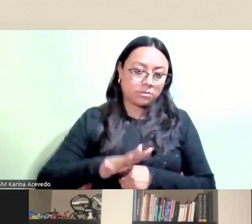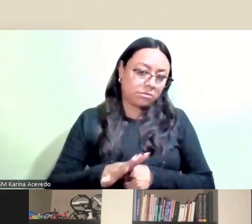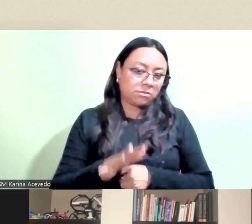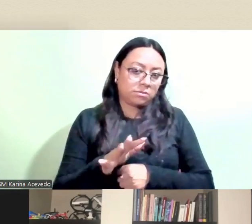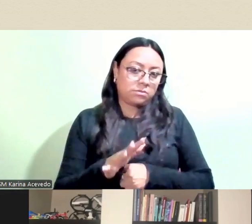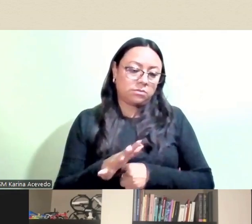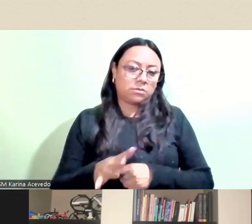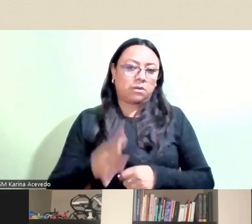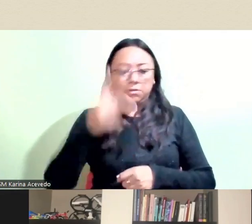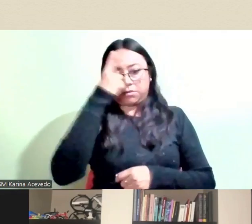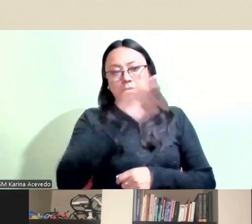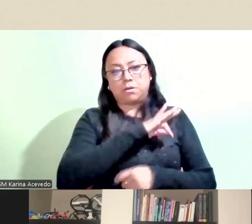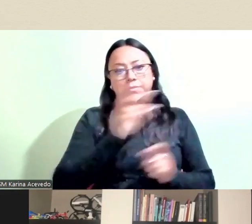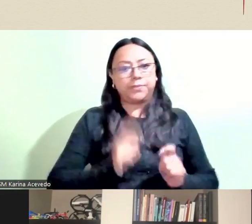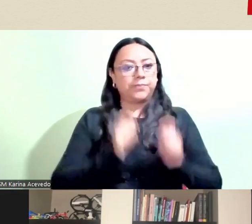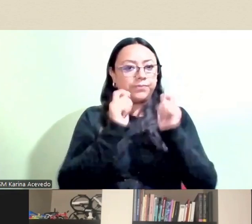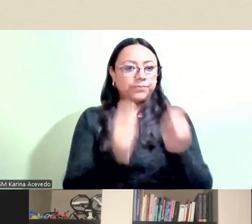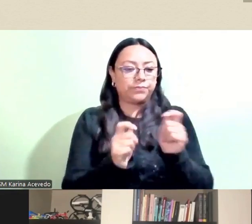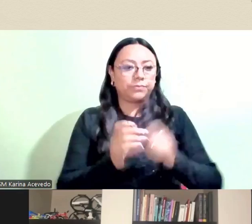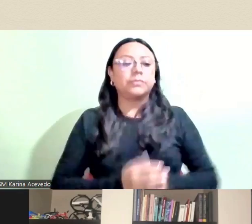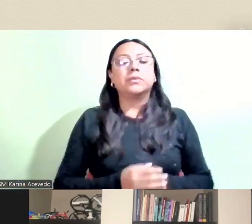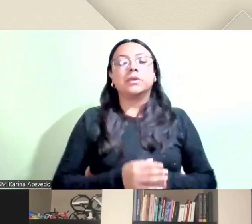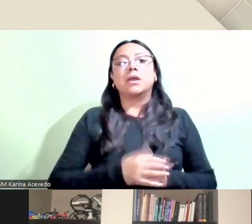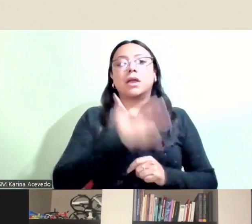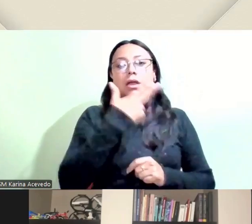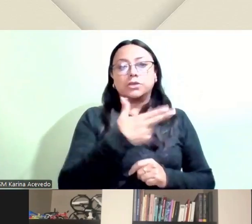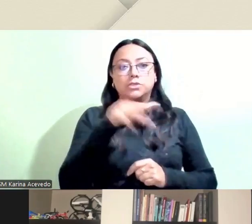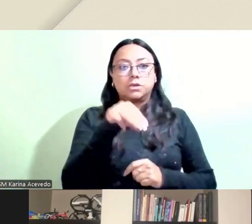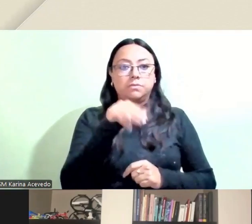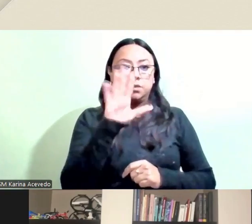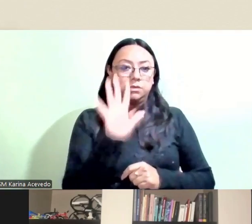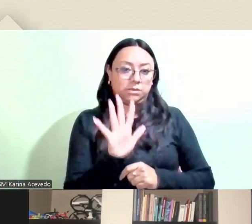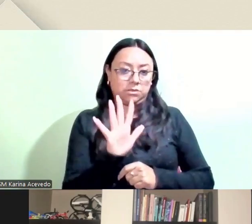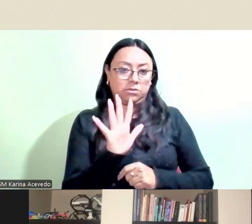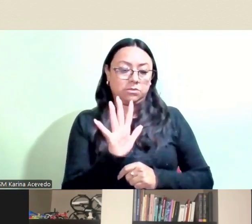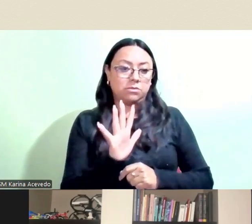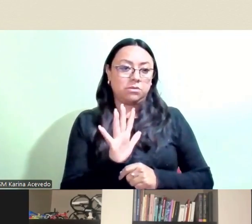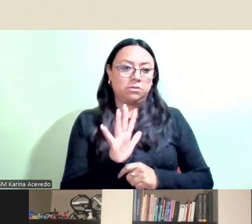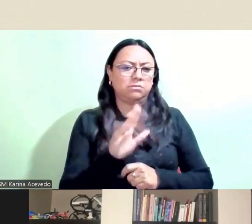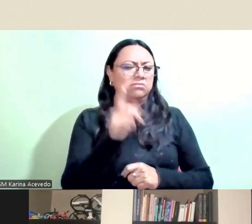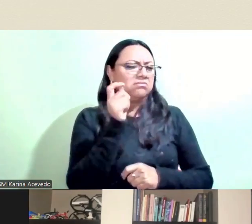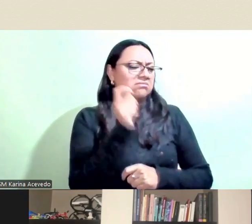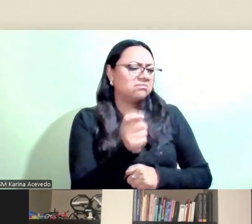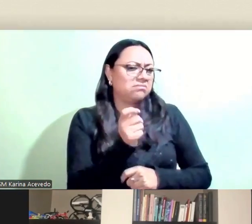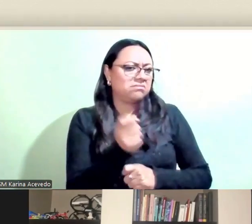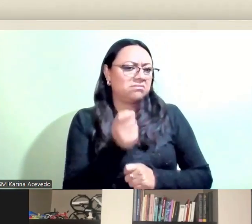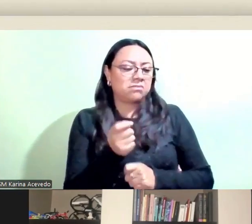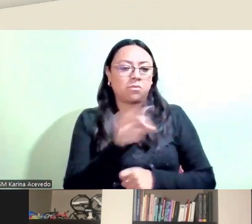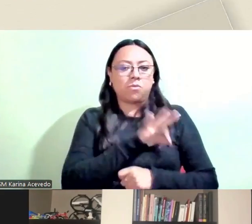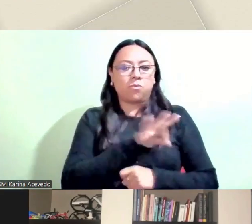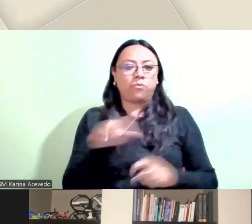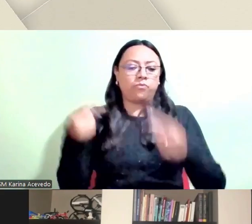al programa delegacional es HM5, por lo que podría ser incongruente o